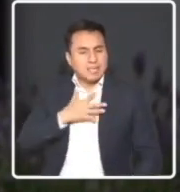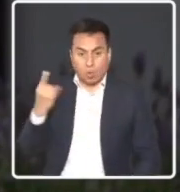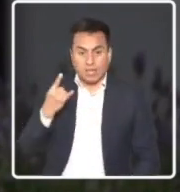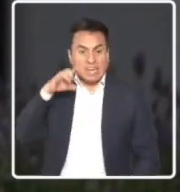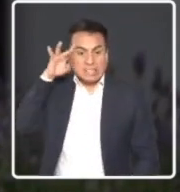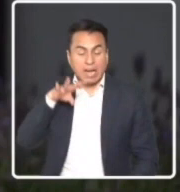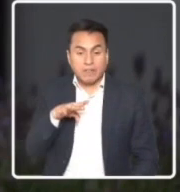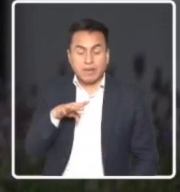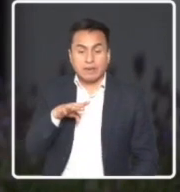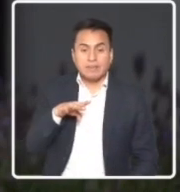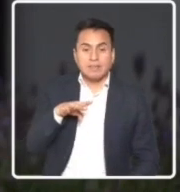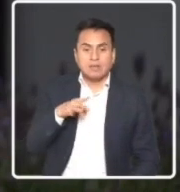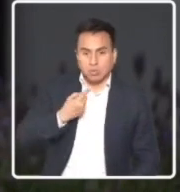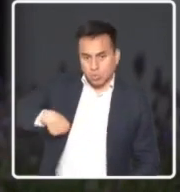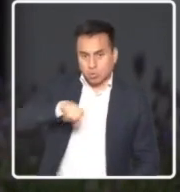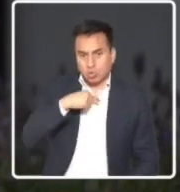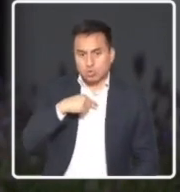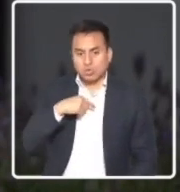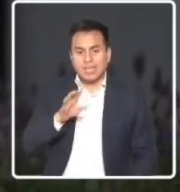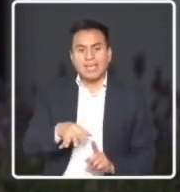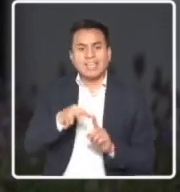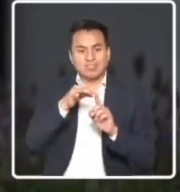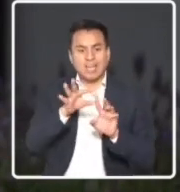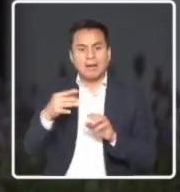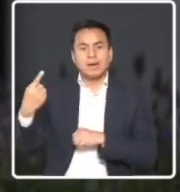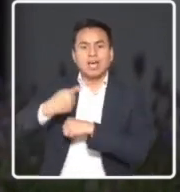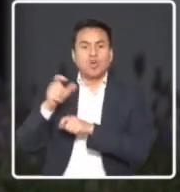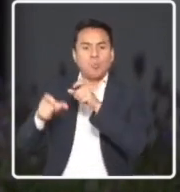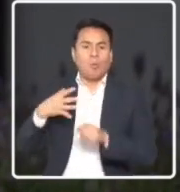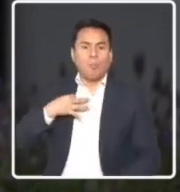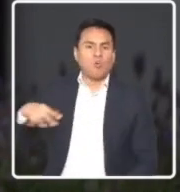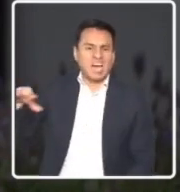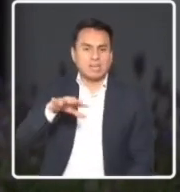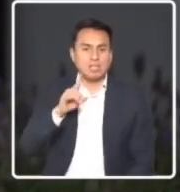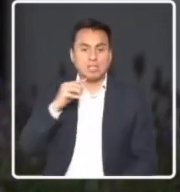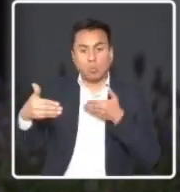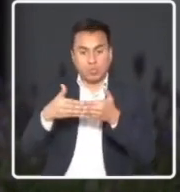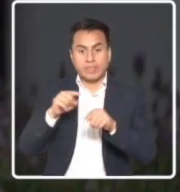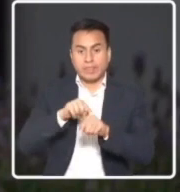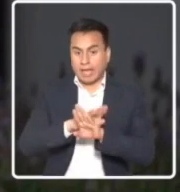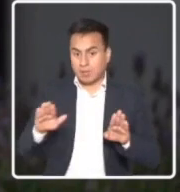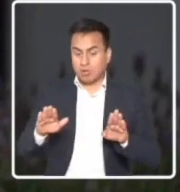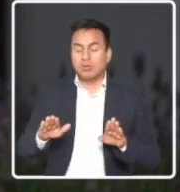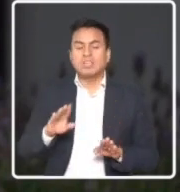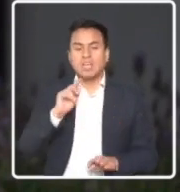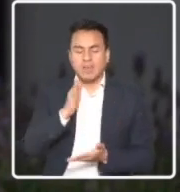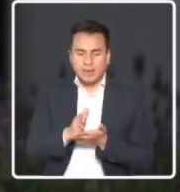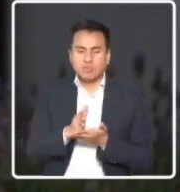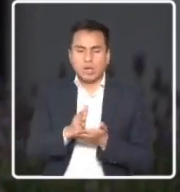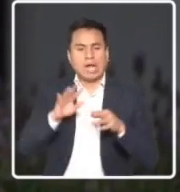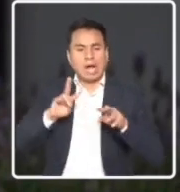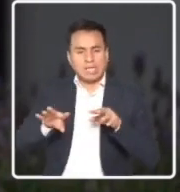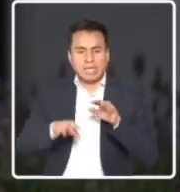de saber que hemos sido electos, tenemos un mandato popular y esto tiene un término. Y en este término tenemos que ser capaces